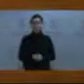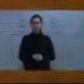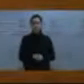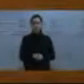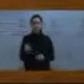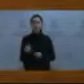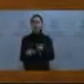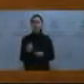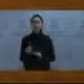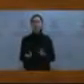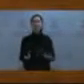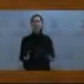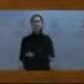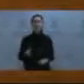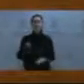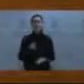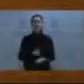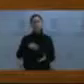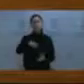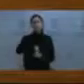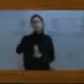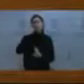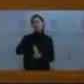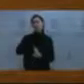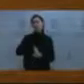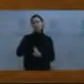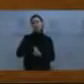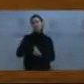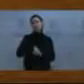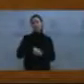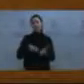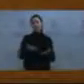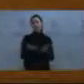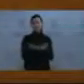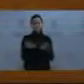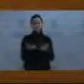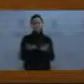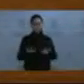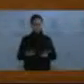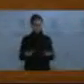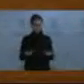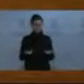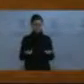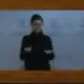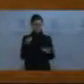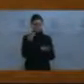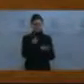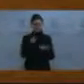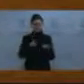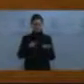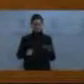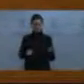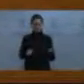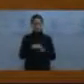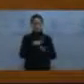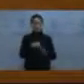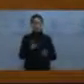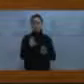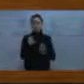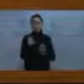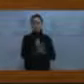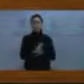consecuencia con un contenido que, bueno, pues en gran parte yo creo que puso de manifiesto hasta el propio